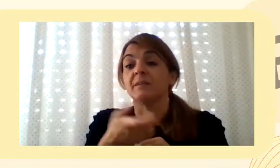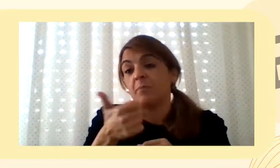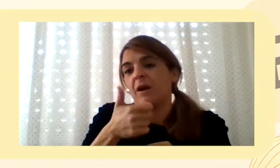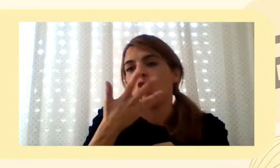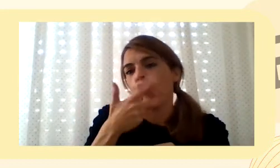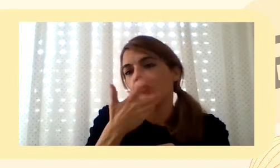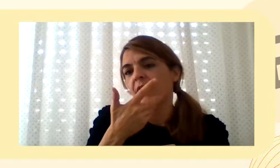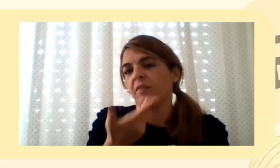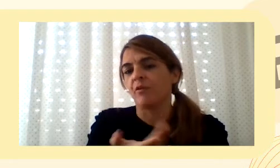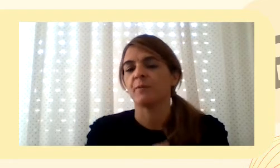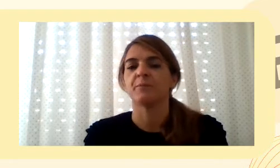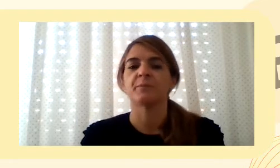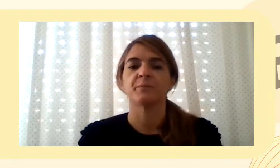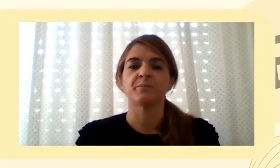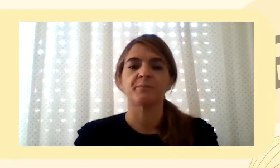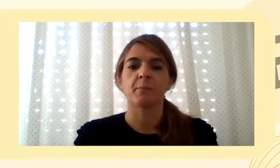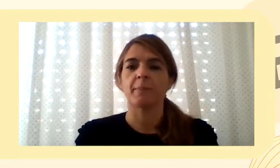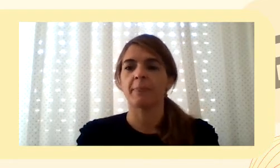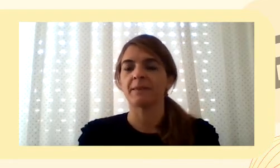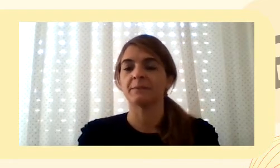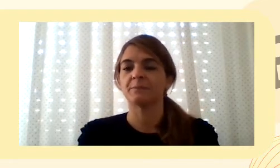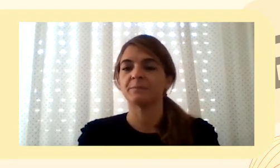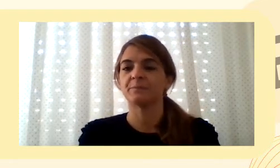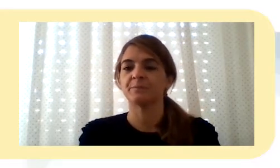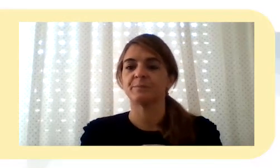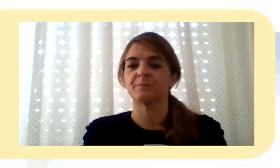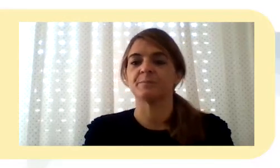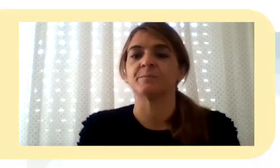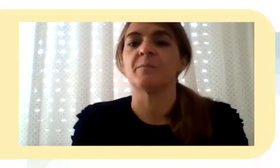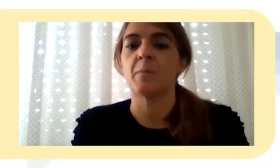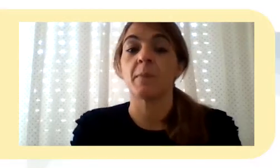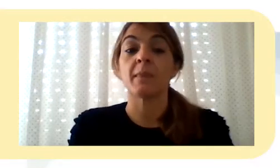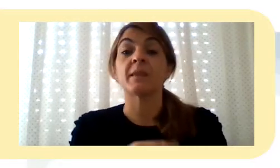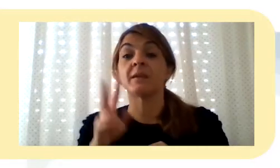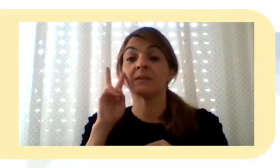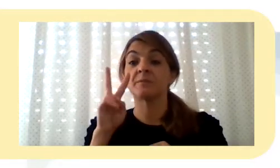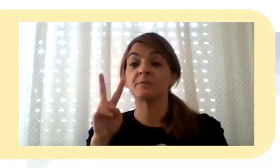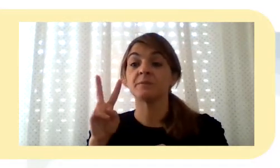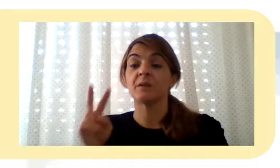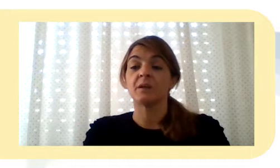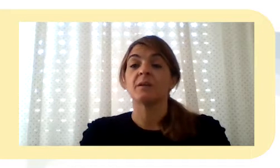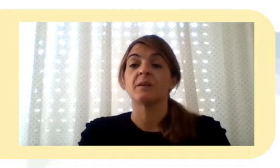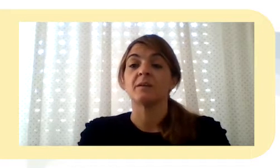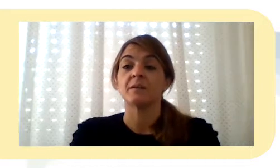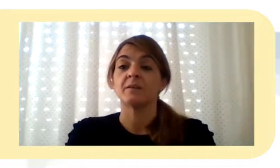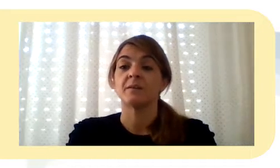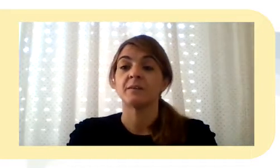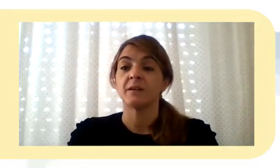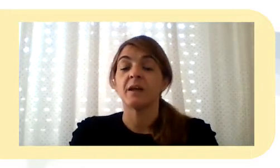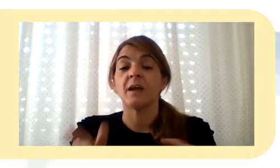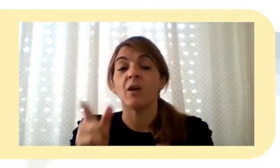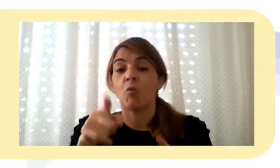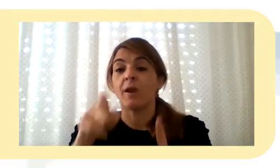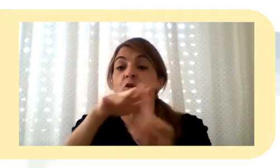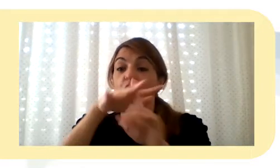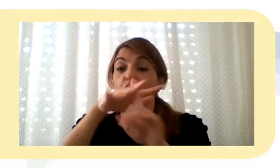conocido. Bueno, pues lo primero que sí que por lo menos hacer una mínima contextualización,